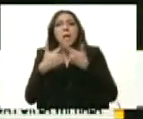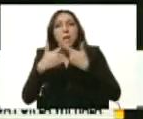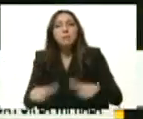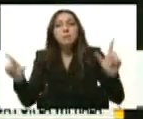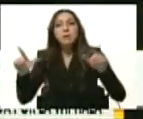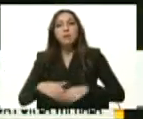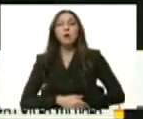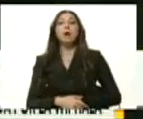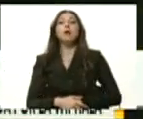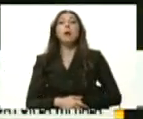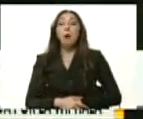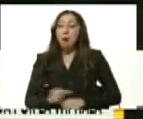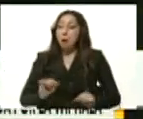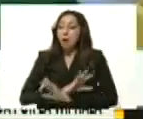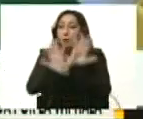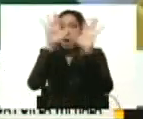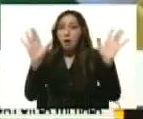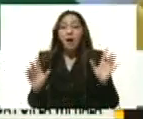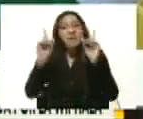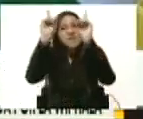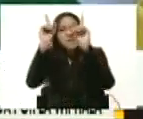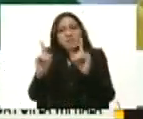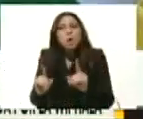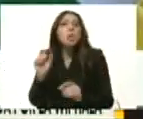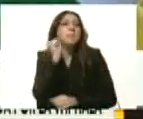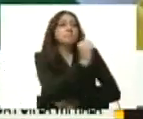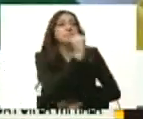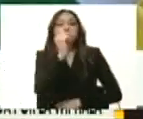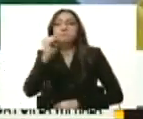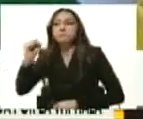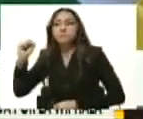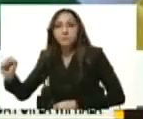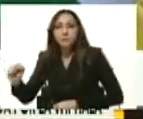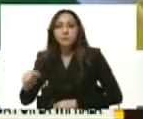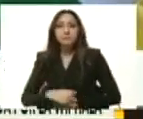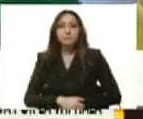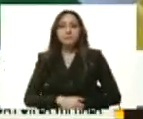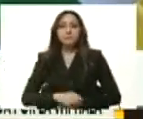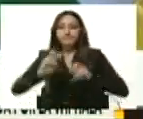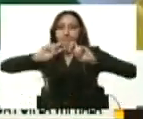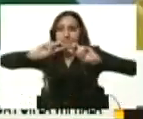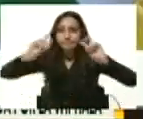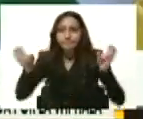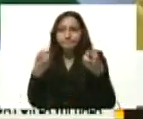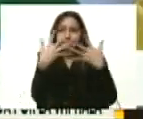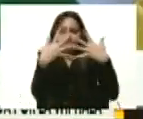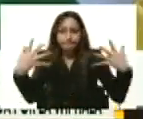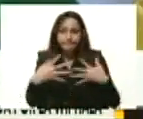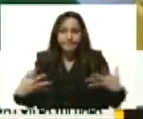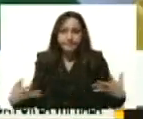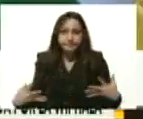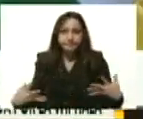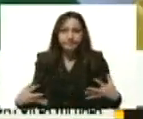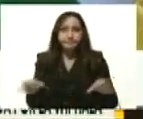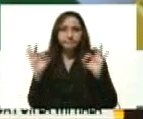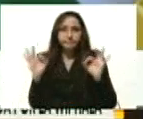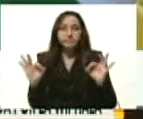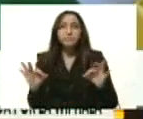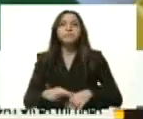Claramente había una decisión de matar, y cito el informe de manera textual, abro